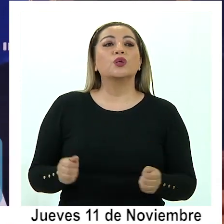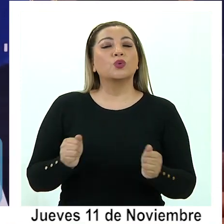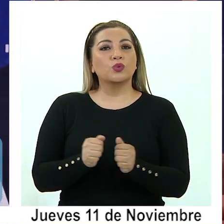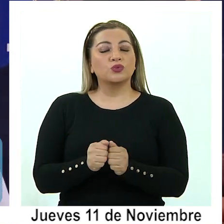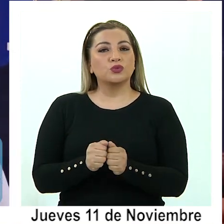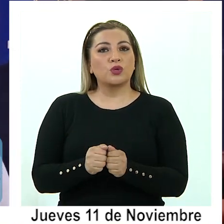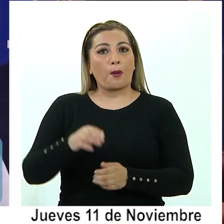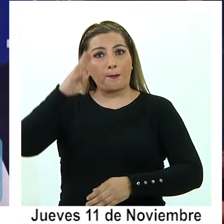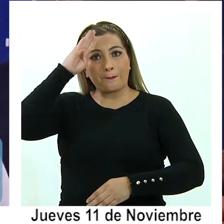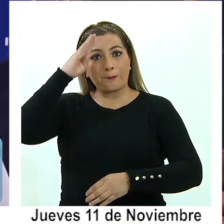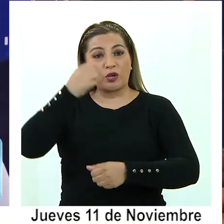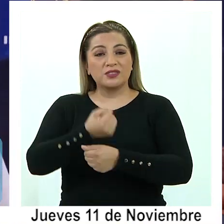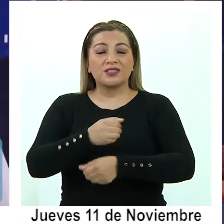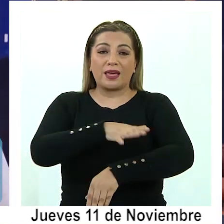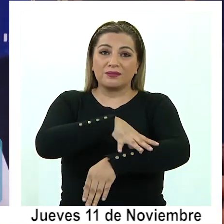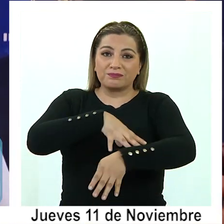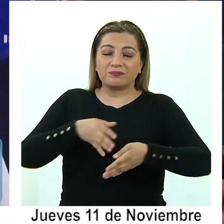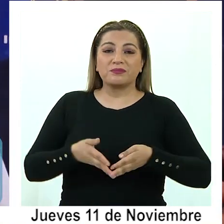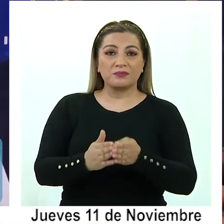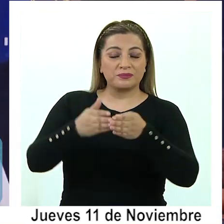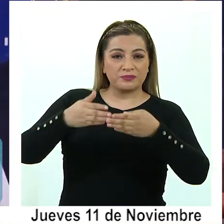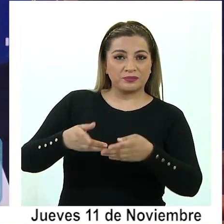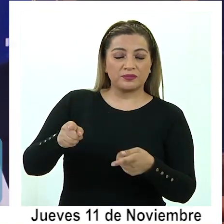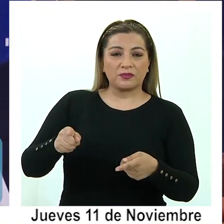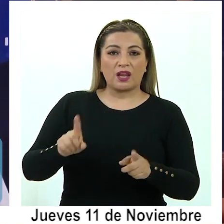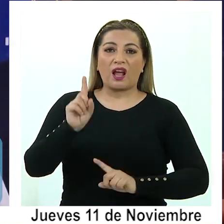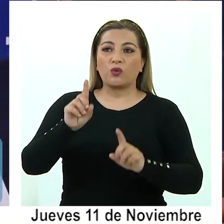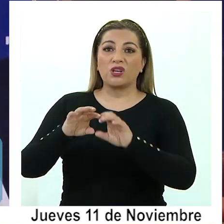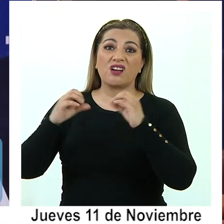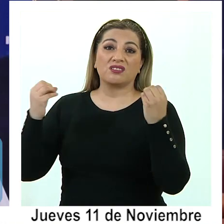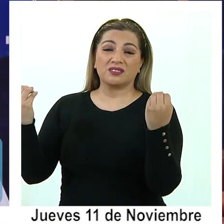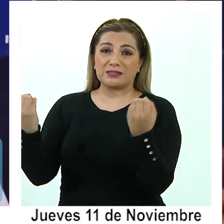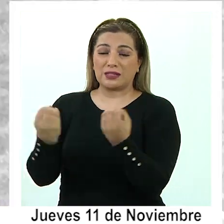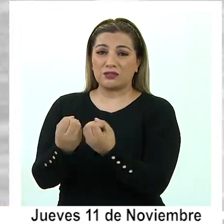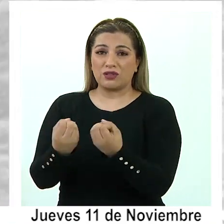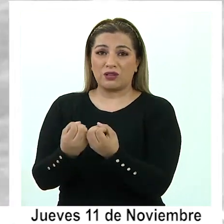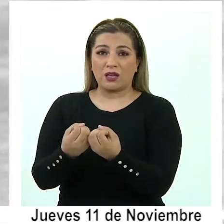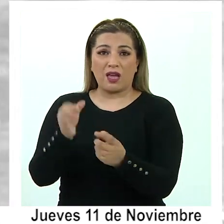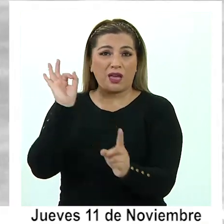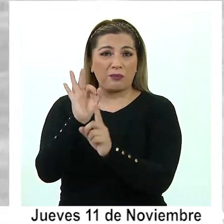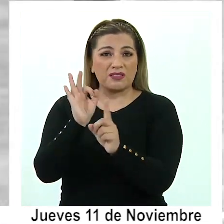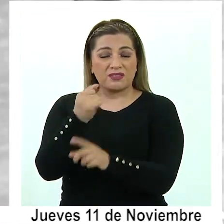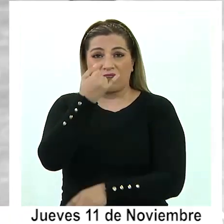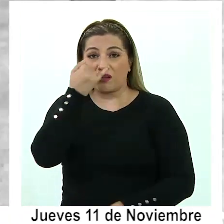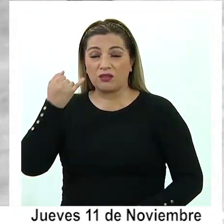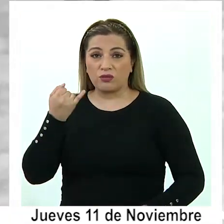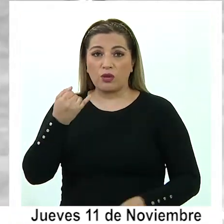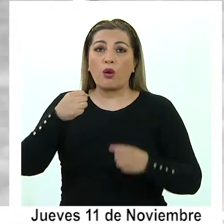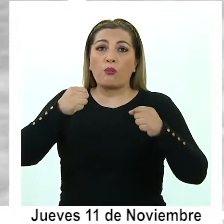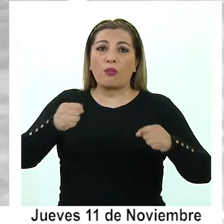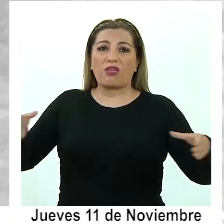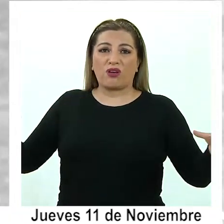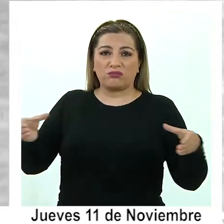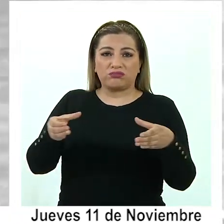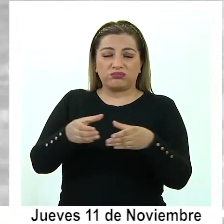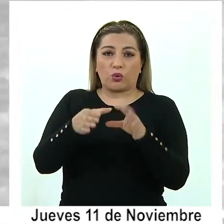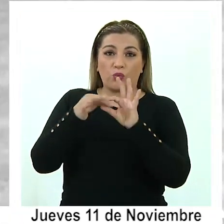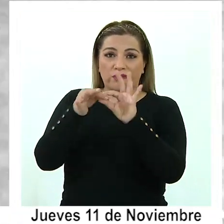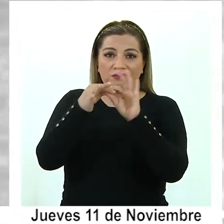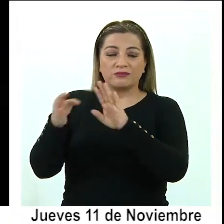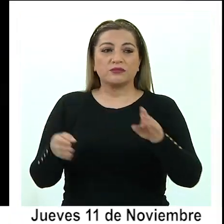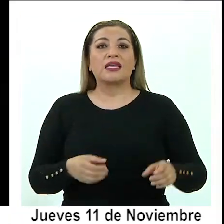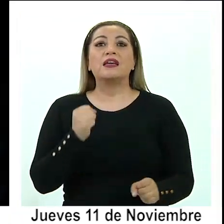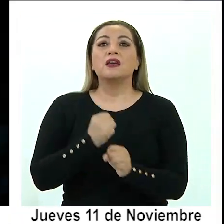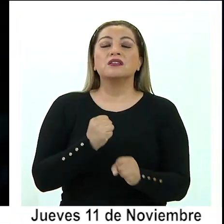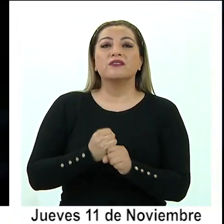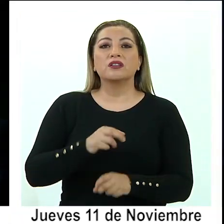local para poder evitar que organizaciones transnacionales dedicadas al tráfico de drogas puedan consolidarse. El operativo se realizó al sur